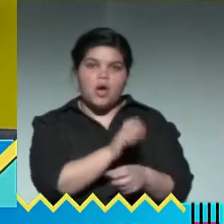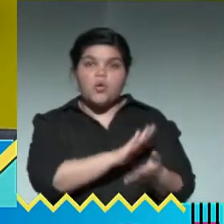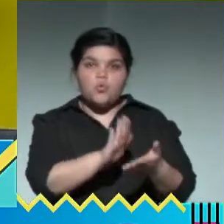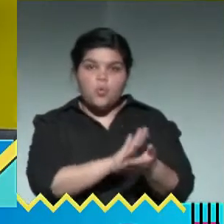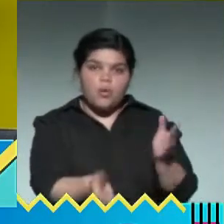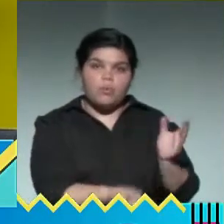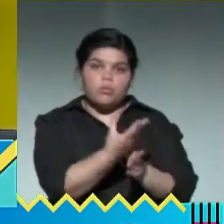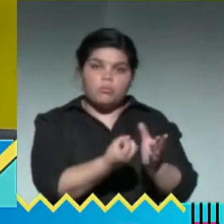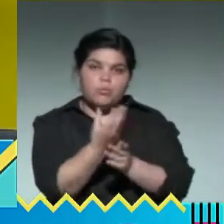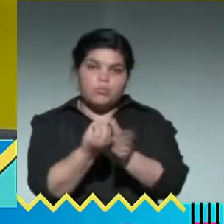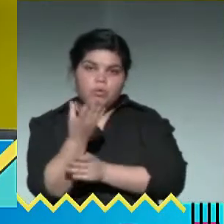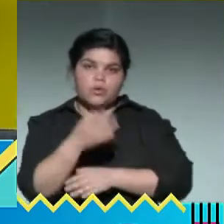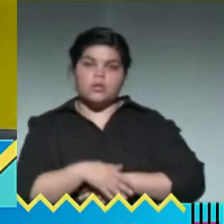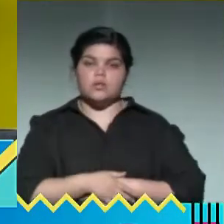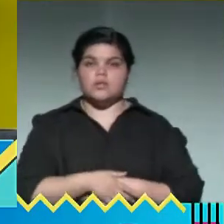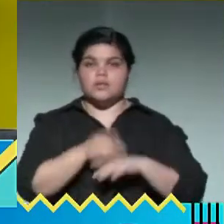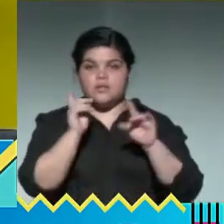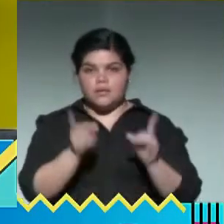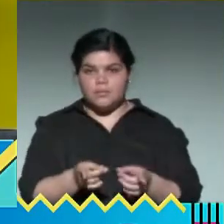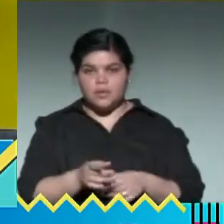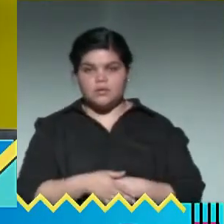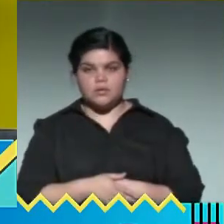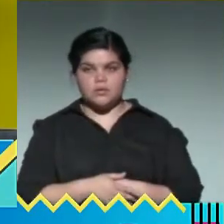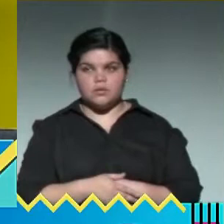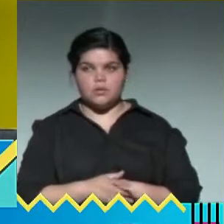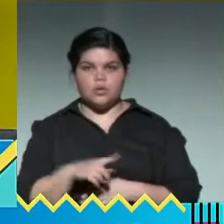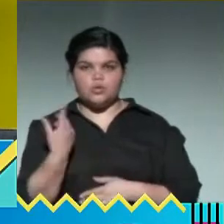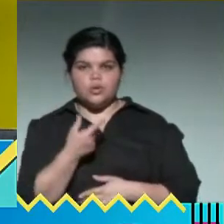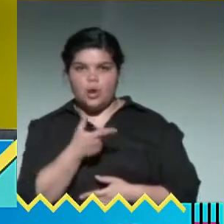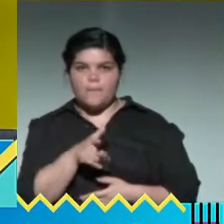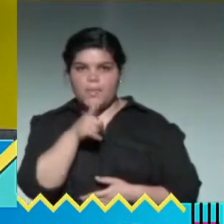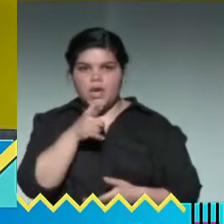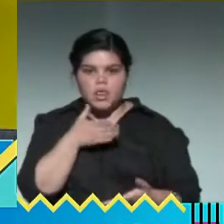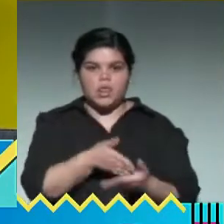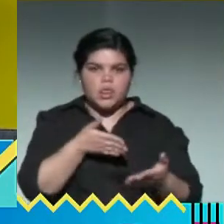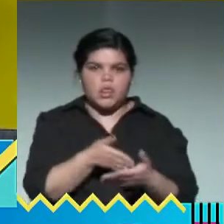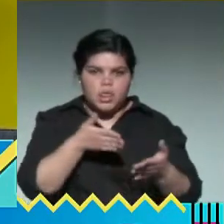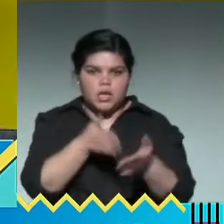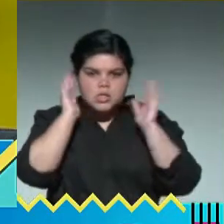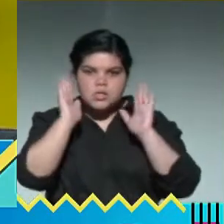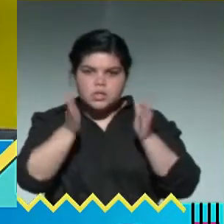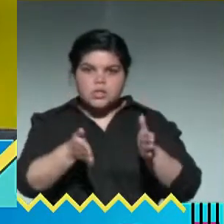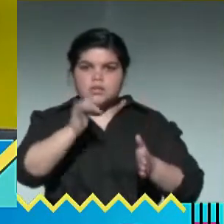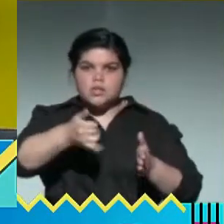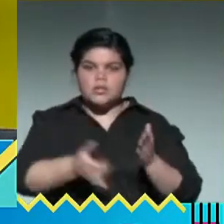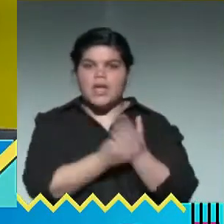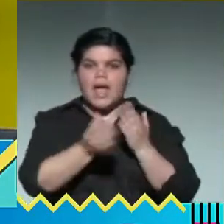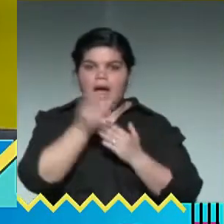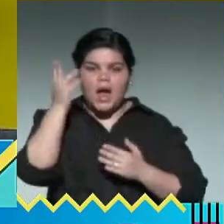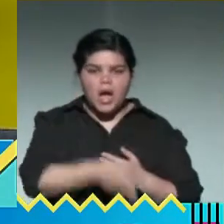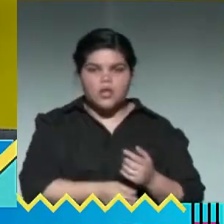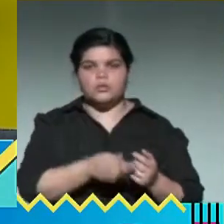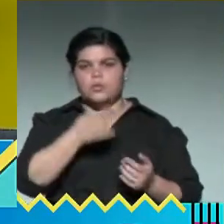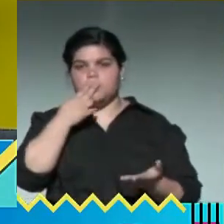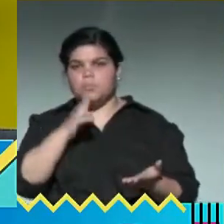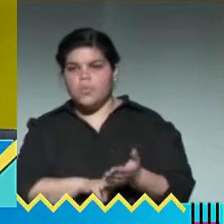también en esto de, digamos, estamos como entrampados en bajar el gasto, bajar los impuestos. Yo